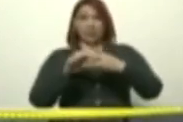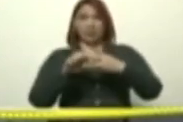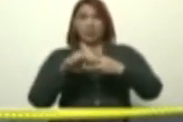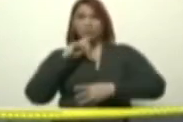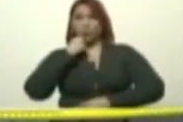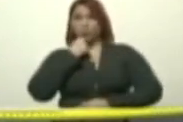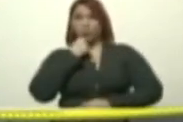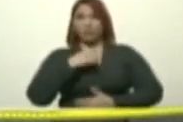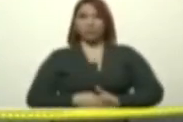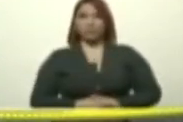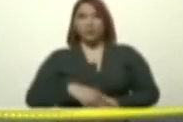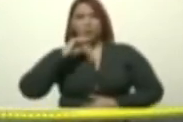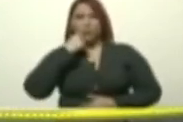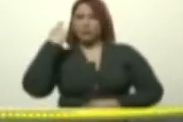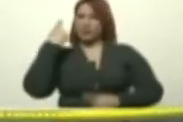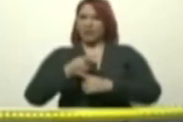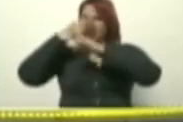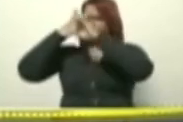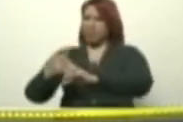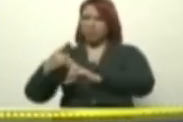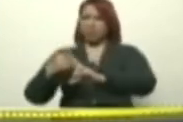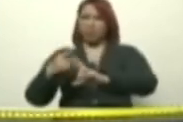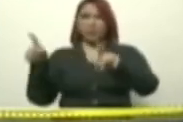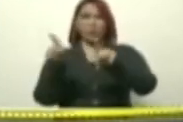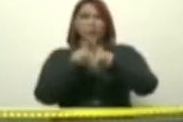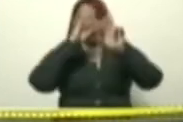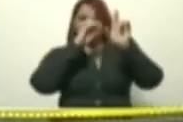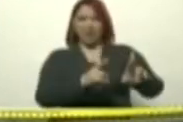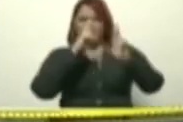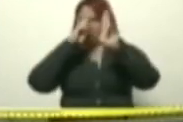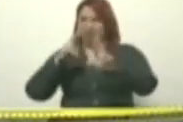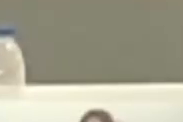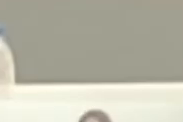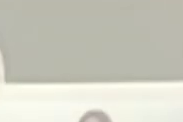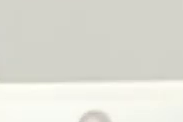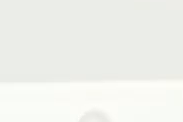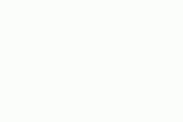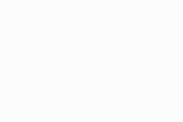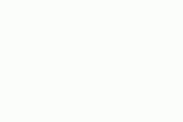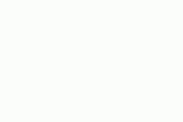A Rusia se le tiene que respetar como se tiene que respetar a todos los pueblos del mundo.